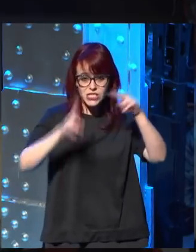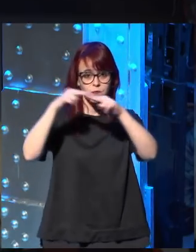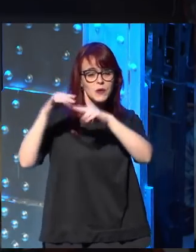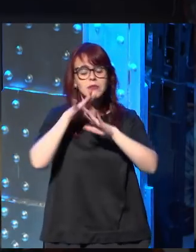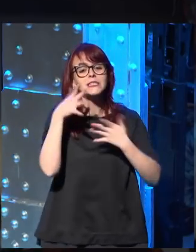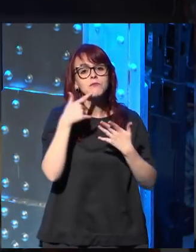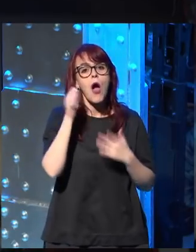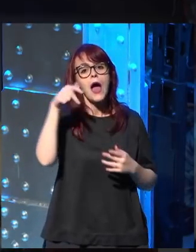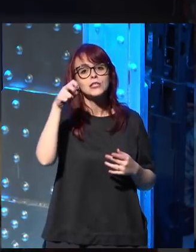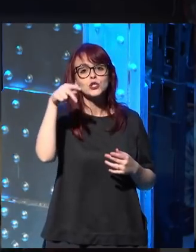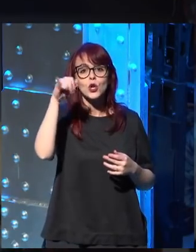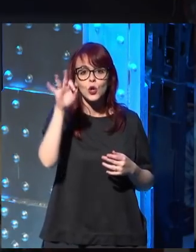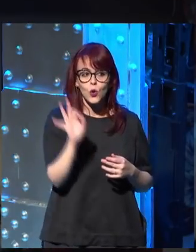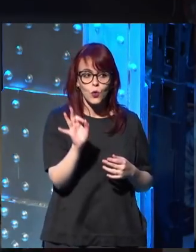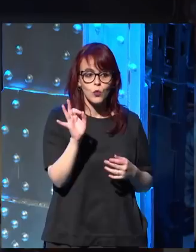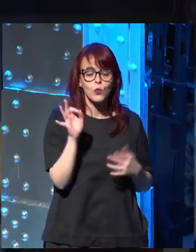Antonio,